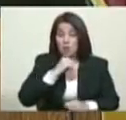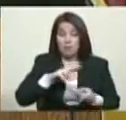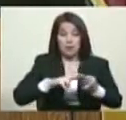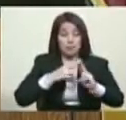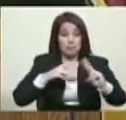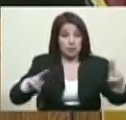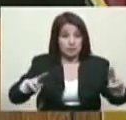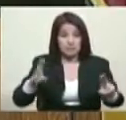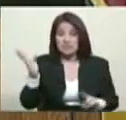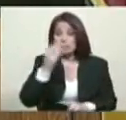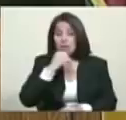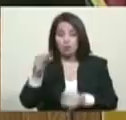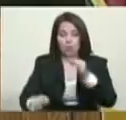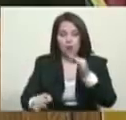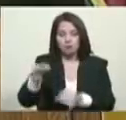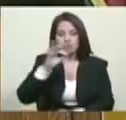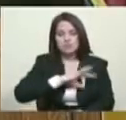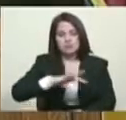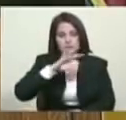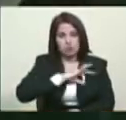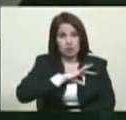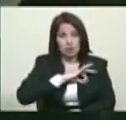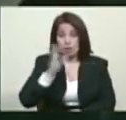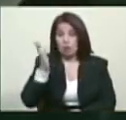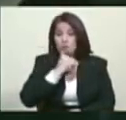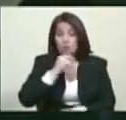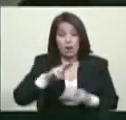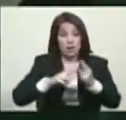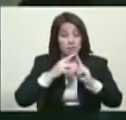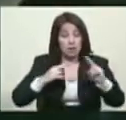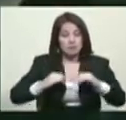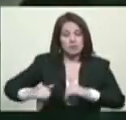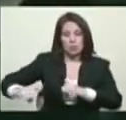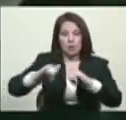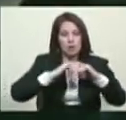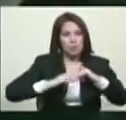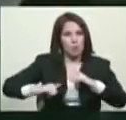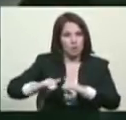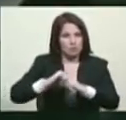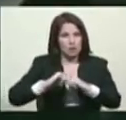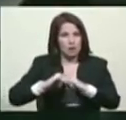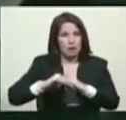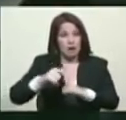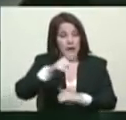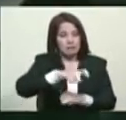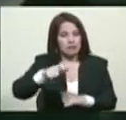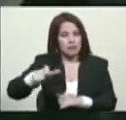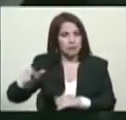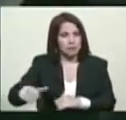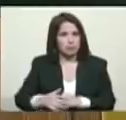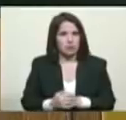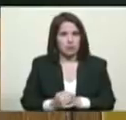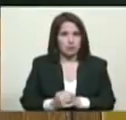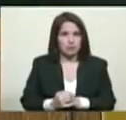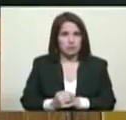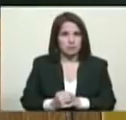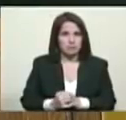una justicia social. No va a haber una paz si no hay cierta igualdad entre seres humanos. Ustedes